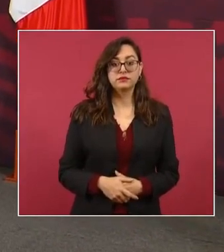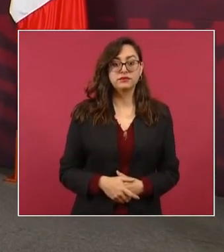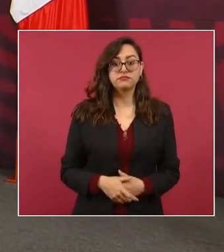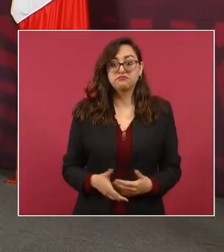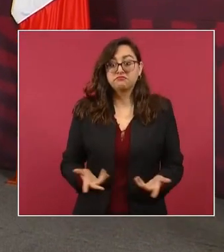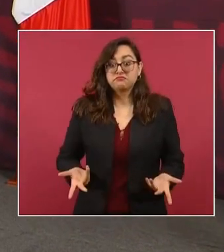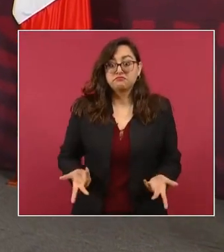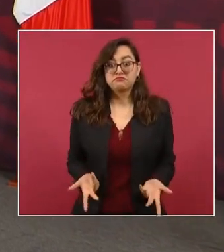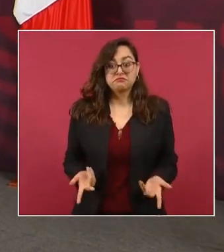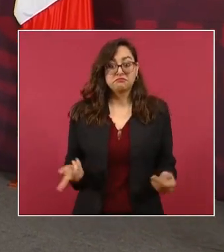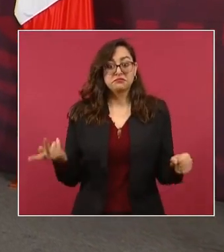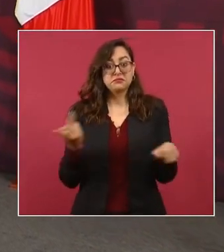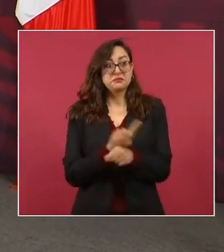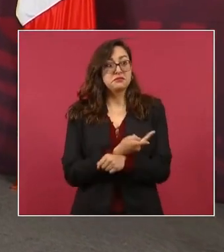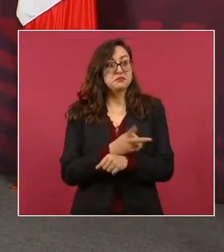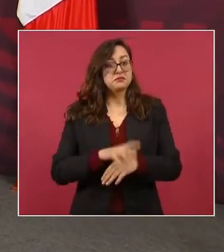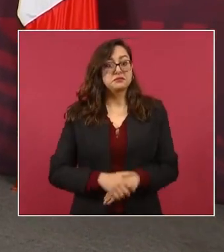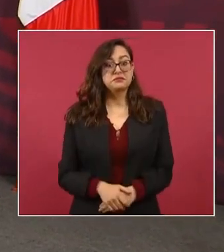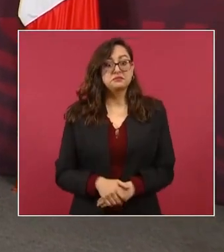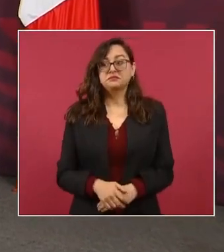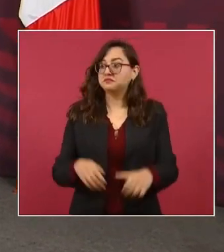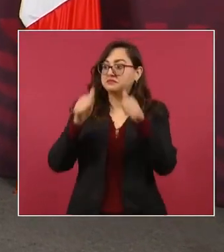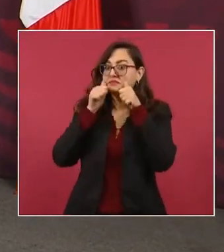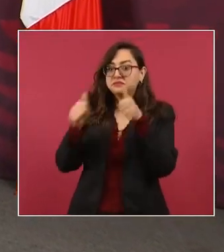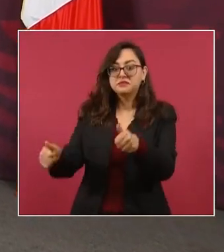no oyen,